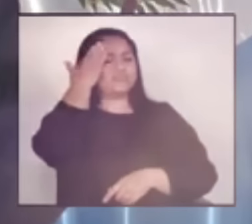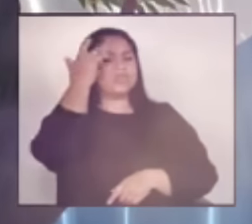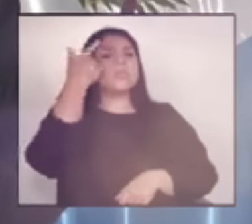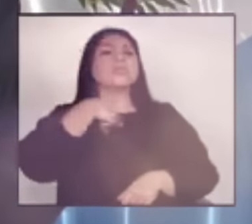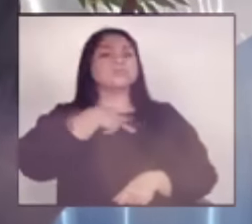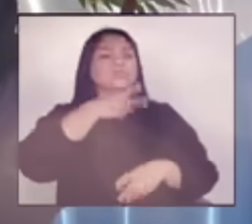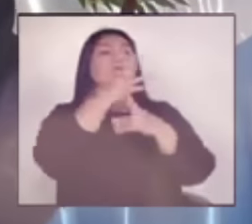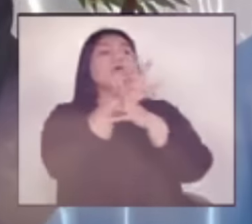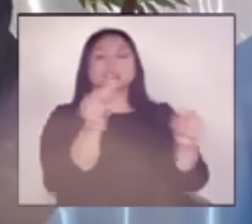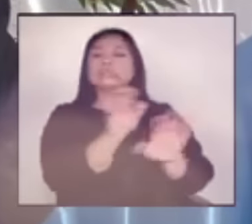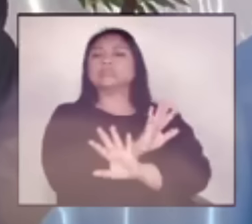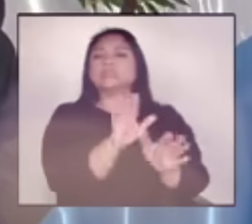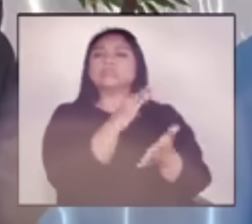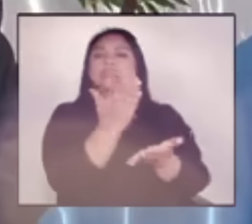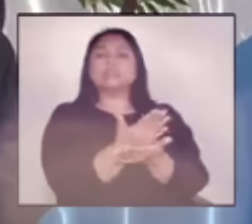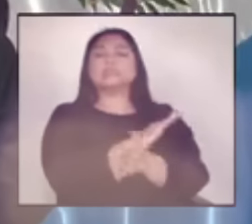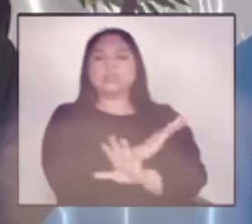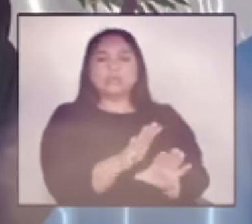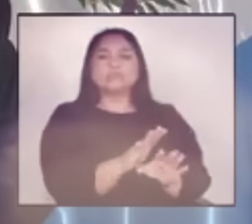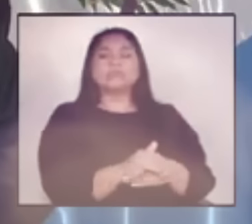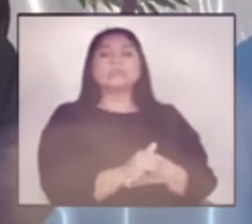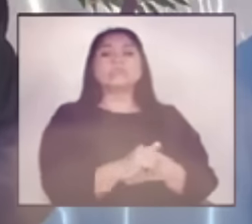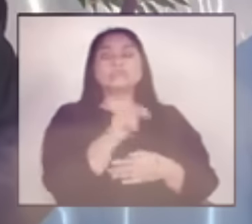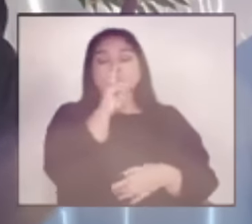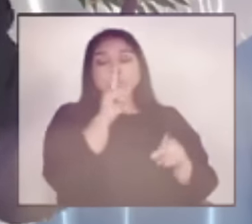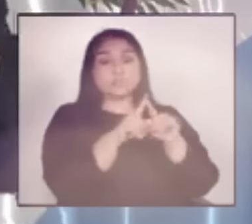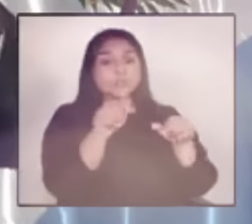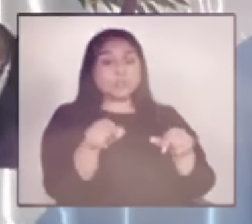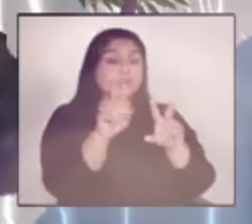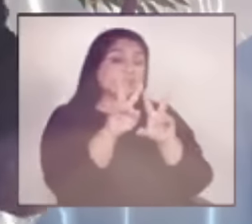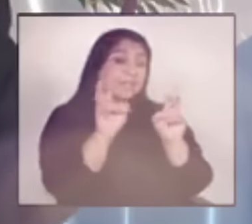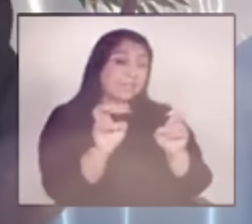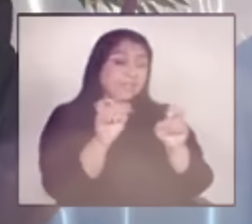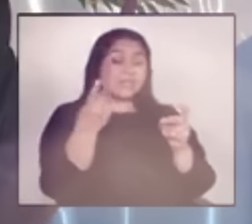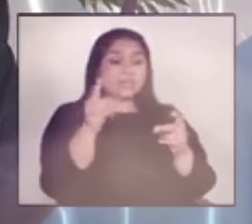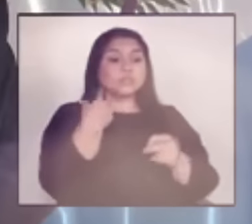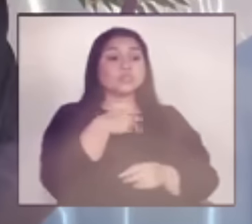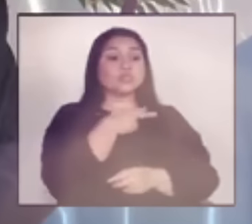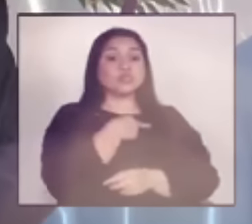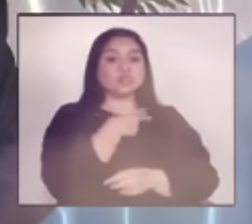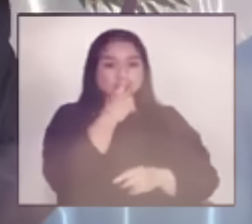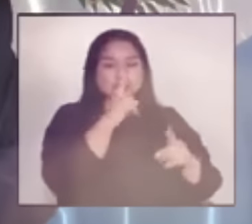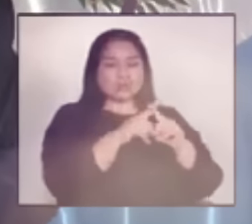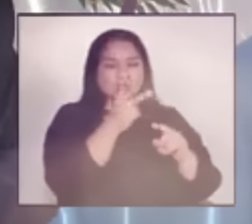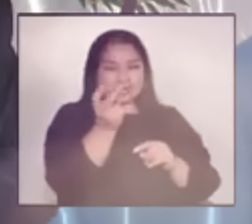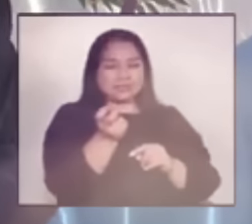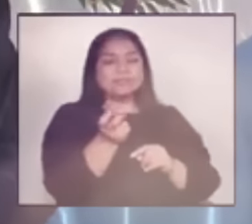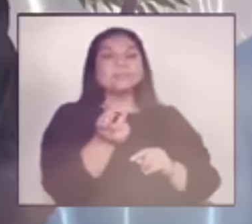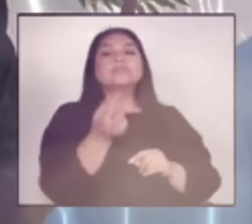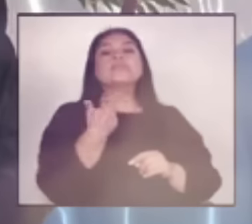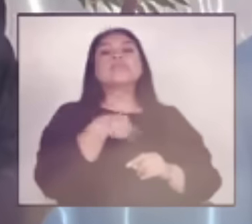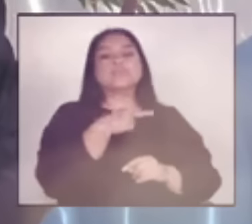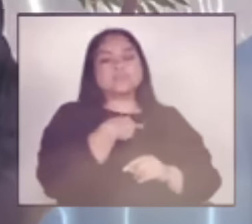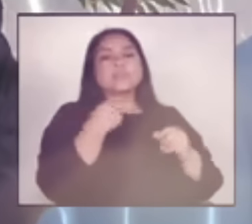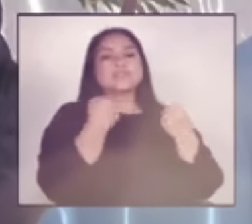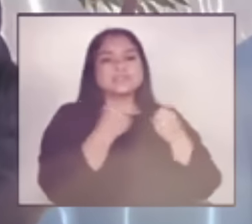enfrentar de manera muy clara. Y en el tema de nosotros, otra vez, lo que estamos haciendo